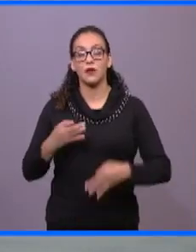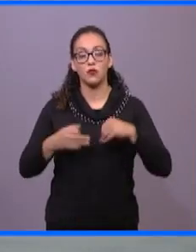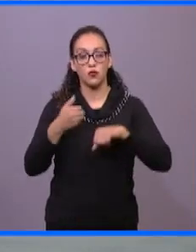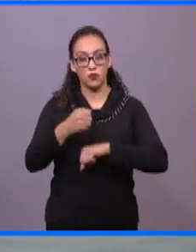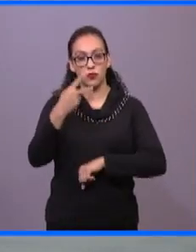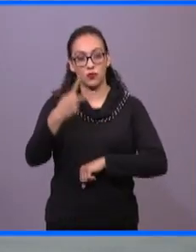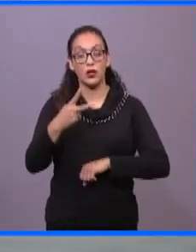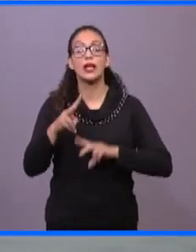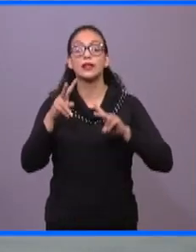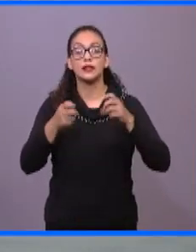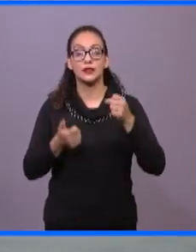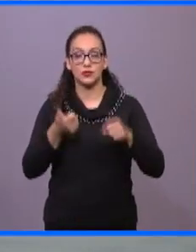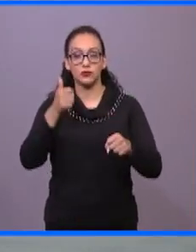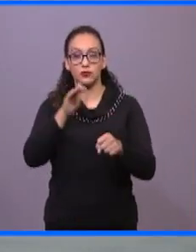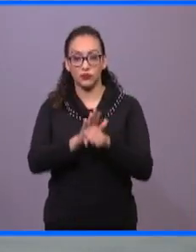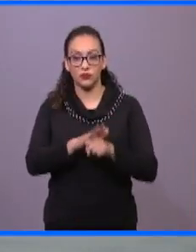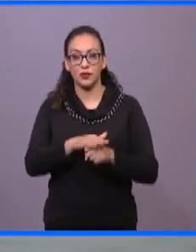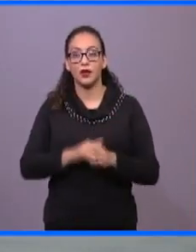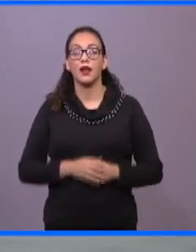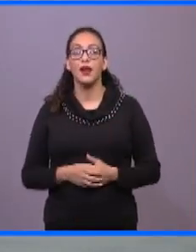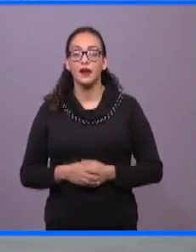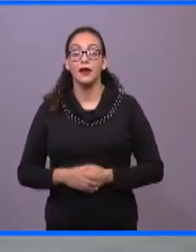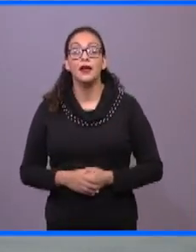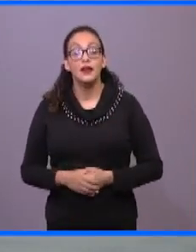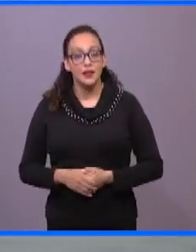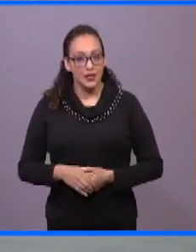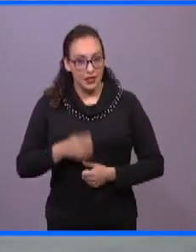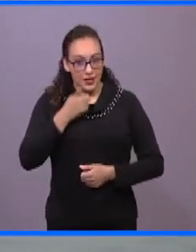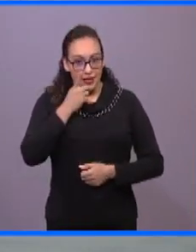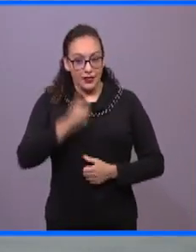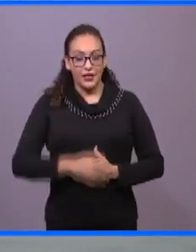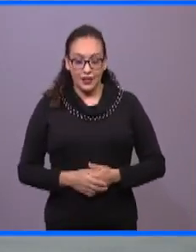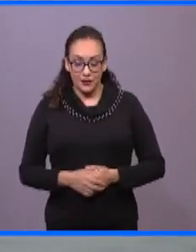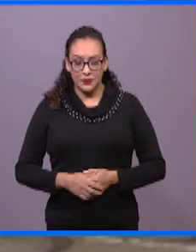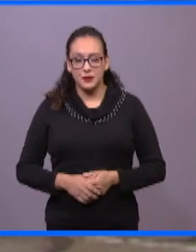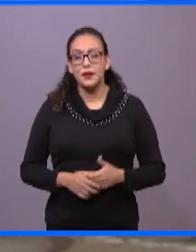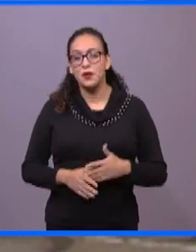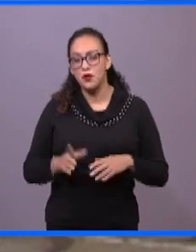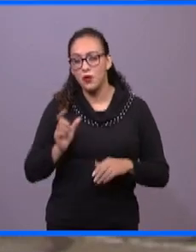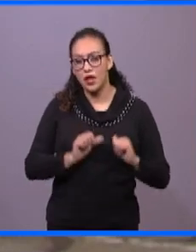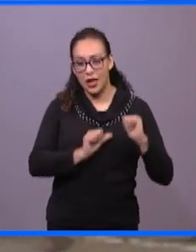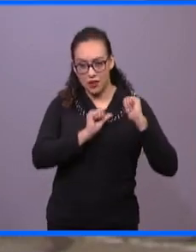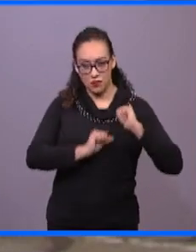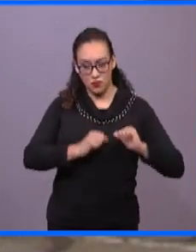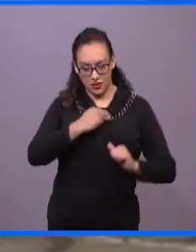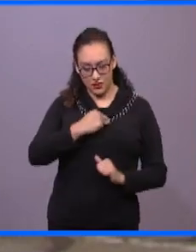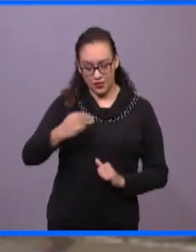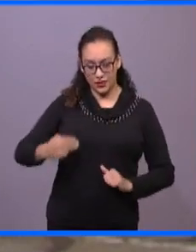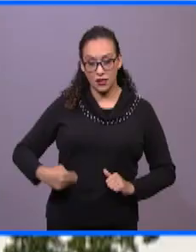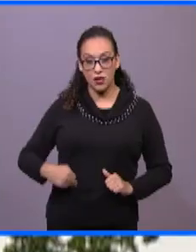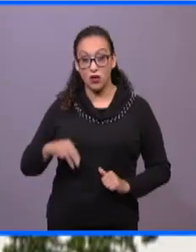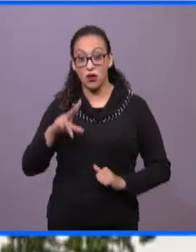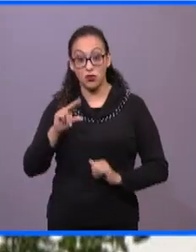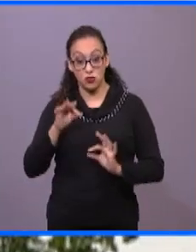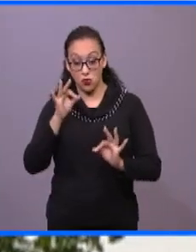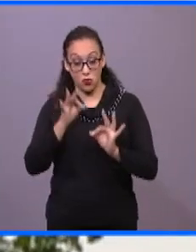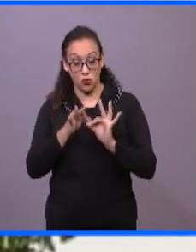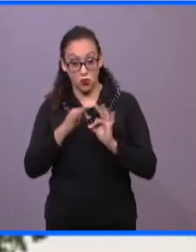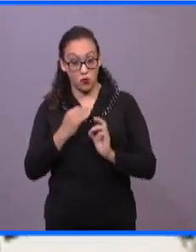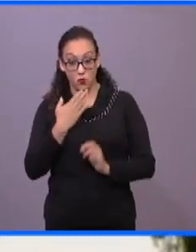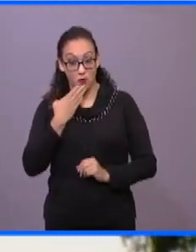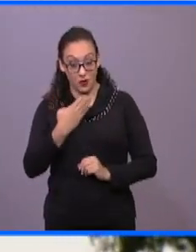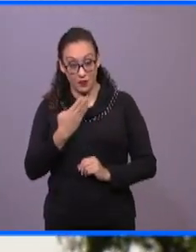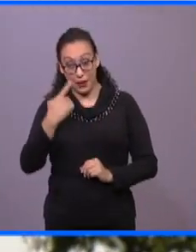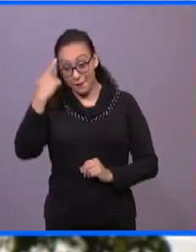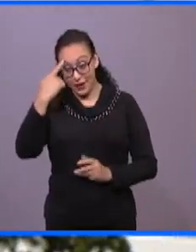tribunal colegiado en materia administrativa del segundo circuito estableció que cuando la autoridad municipal incumple con sus obligaciones generales